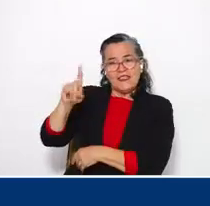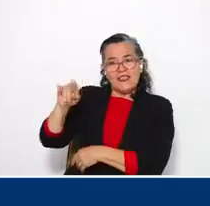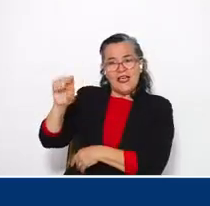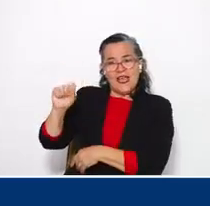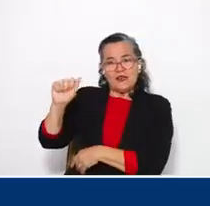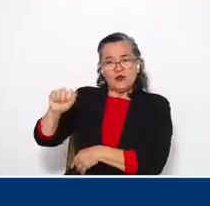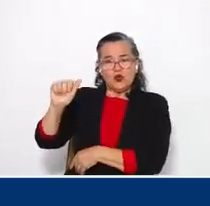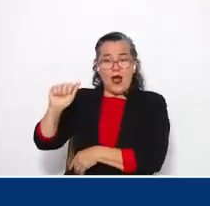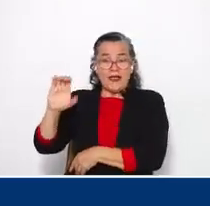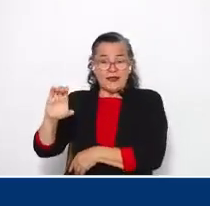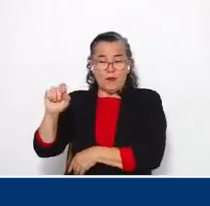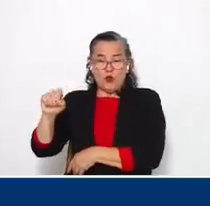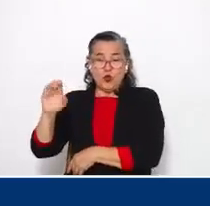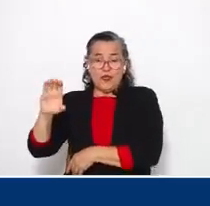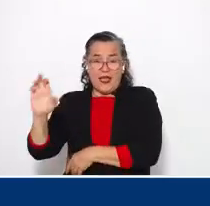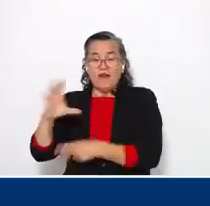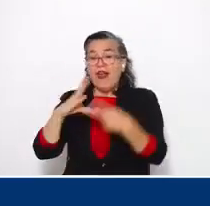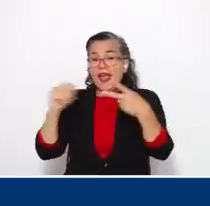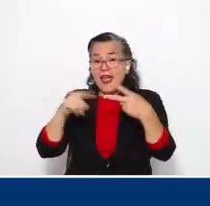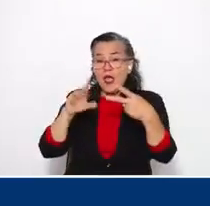info@sinaes.ac.cr y